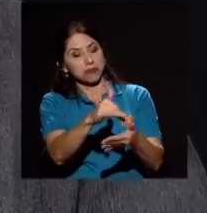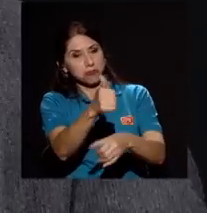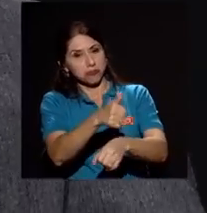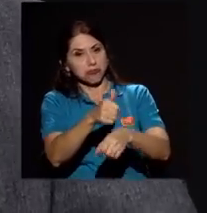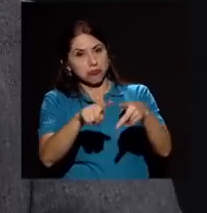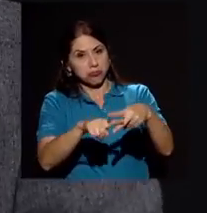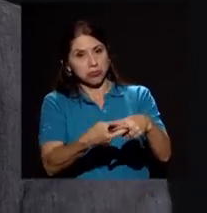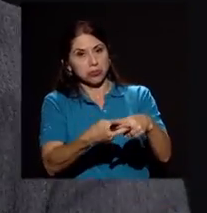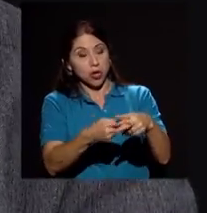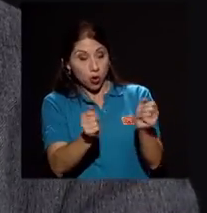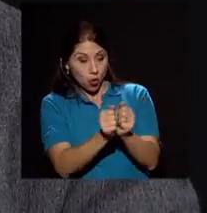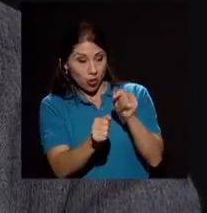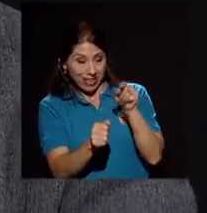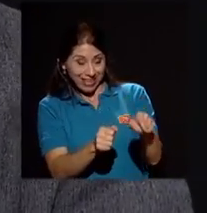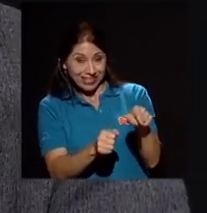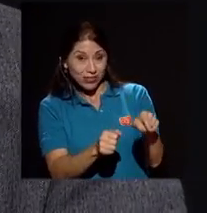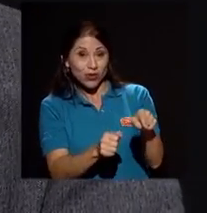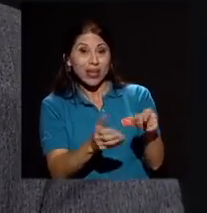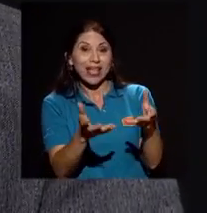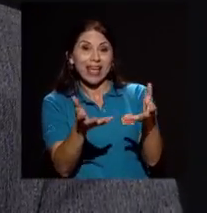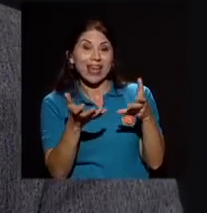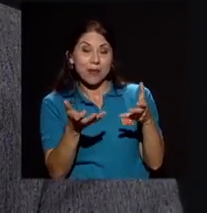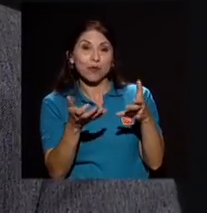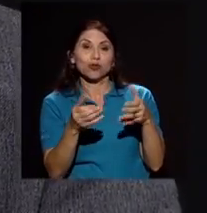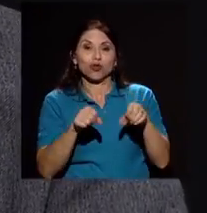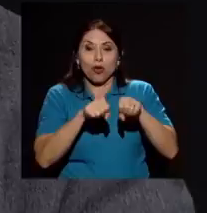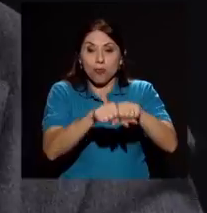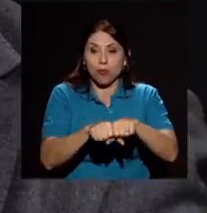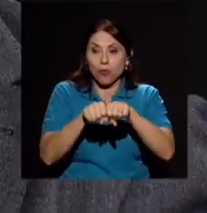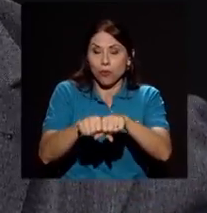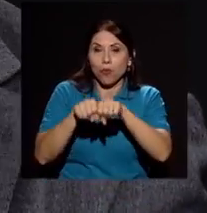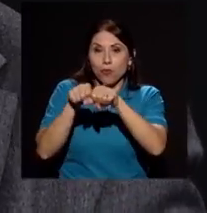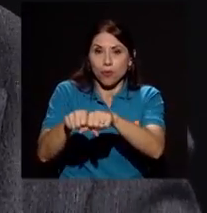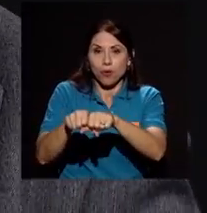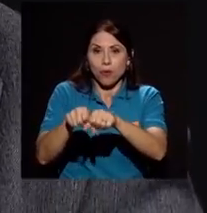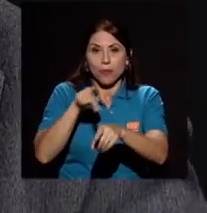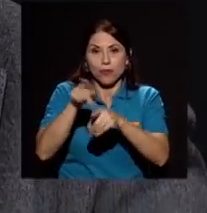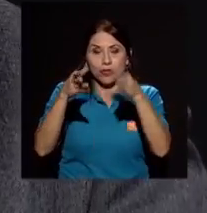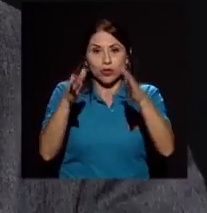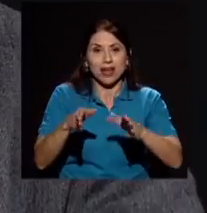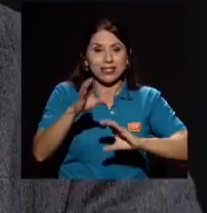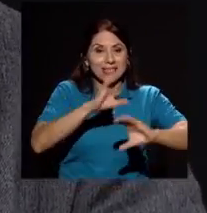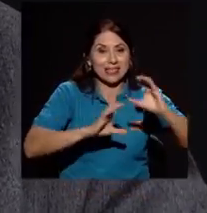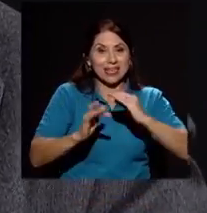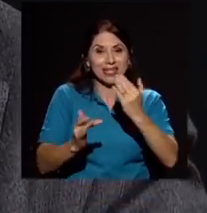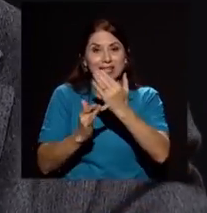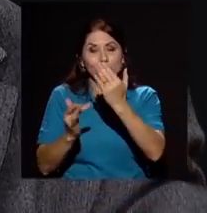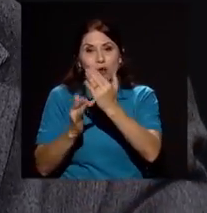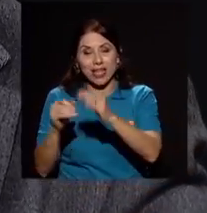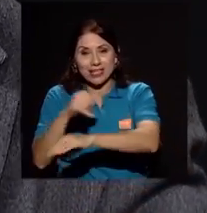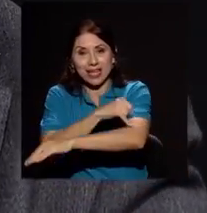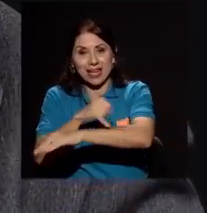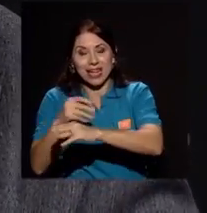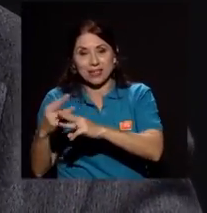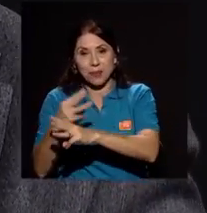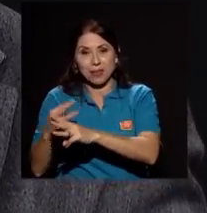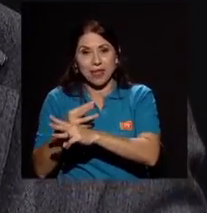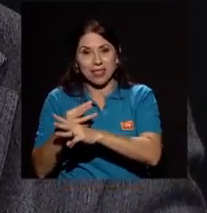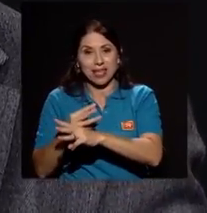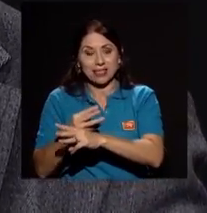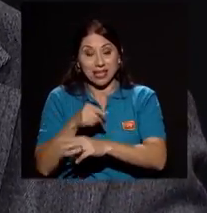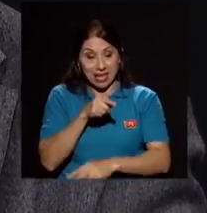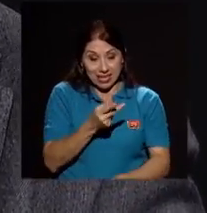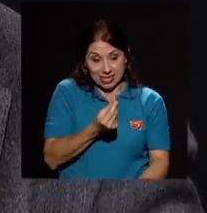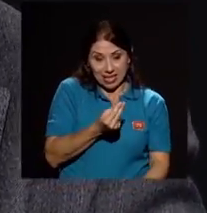tantos miles de profesionales en ciencia tecnología ingeniería y matemáticas lo que vamos a hacer es no se los vamos a dar a ninguna universidad